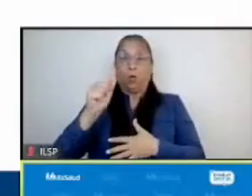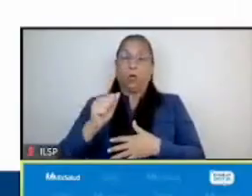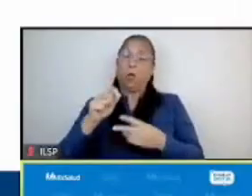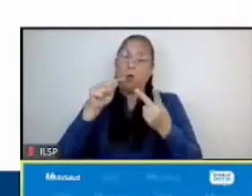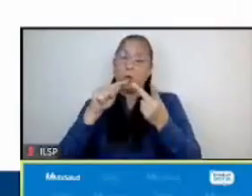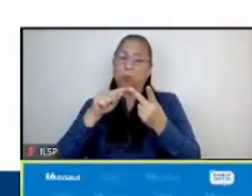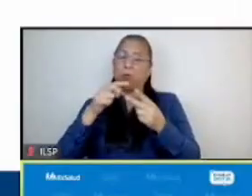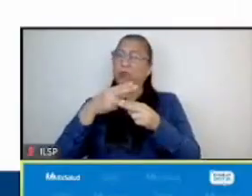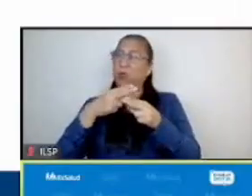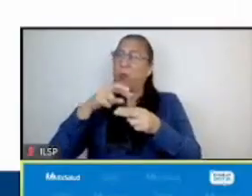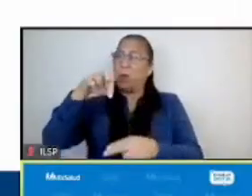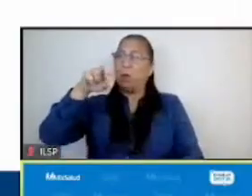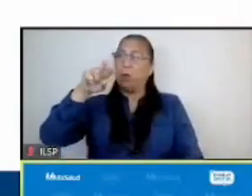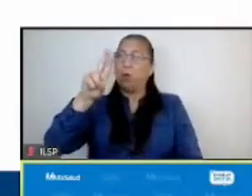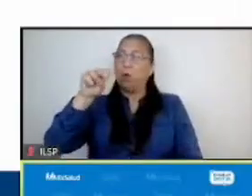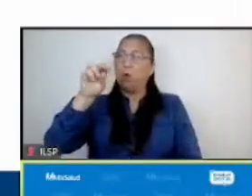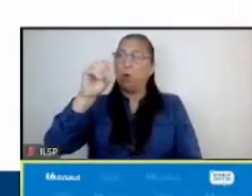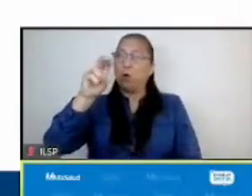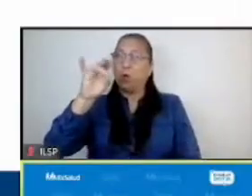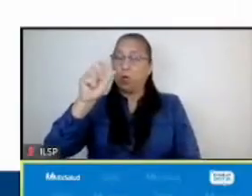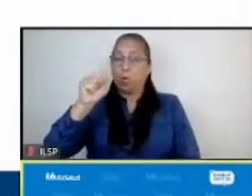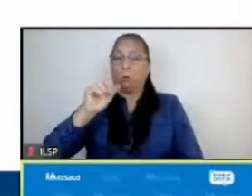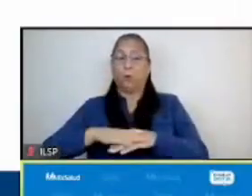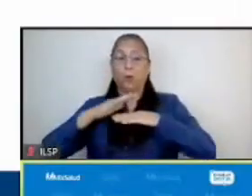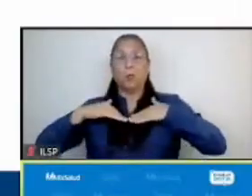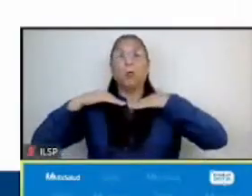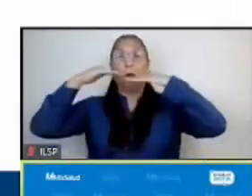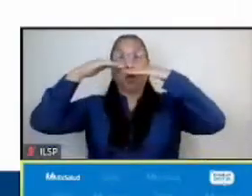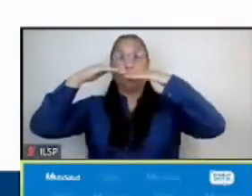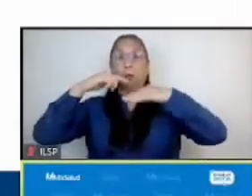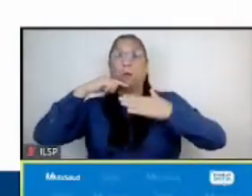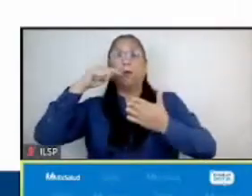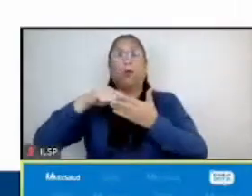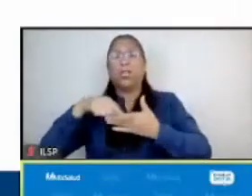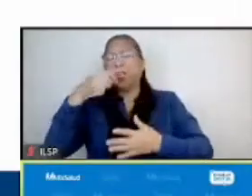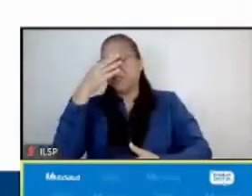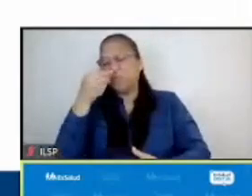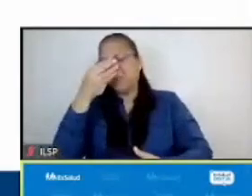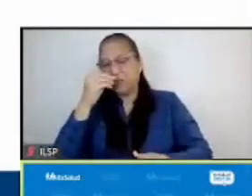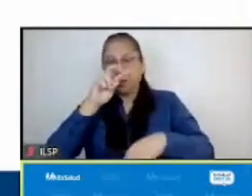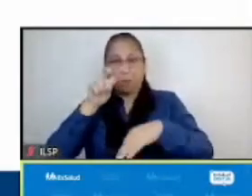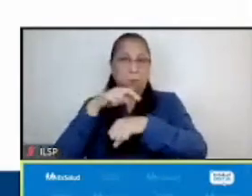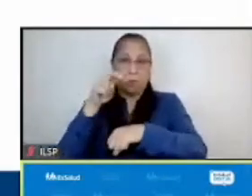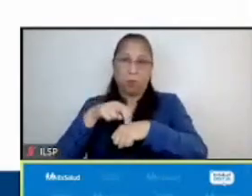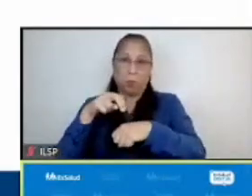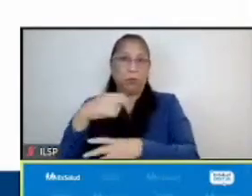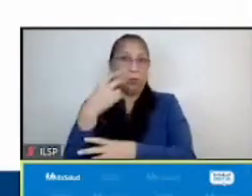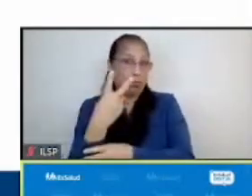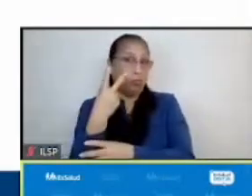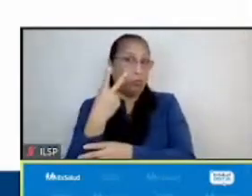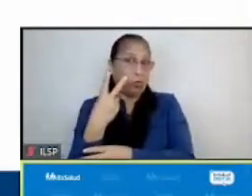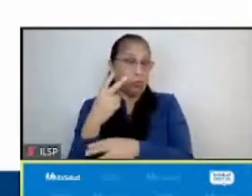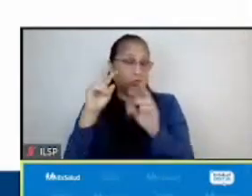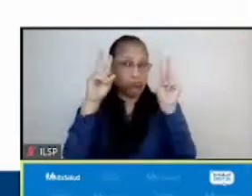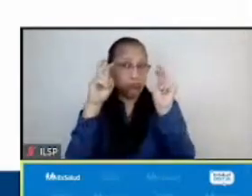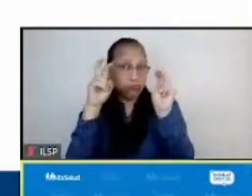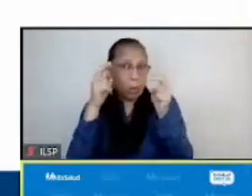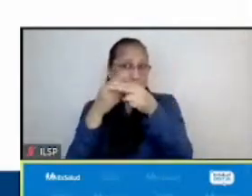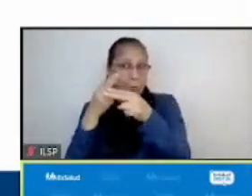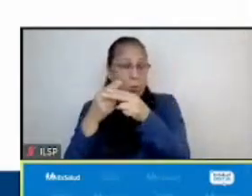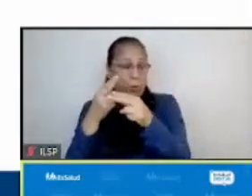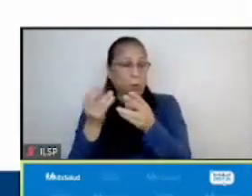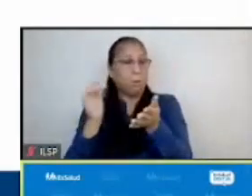dicen. Y vía aérea alta, lo que es el resfriado común. Son los dos tipos de infecciones más comunes y